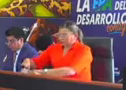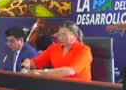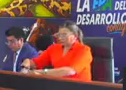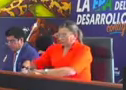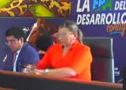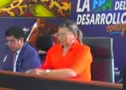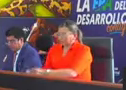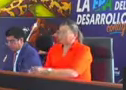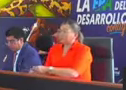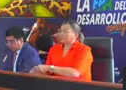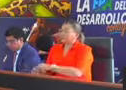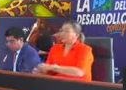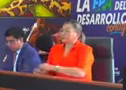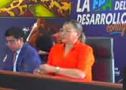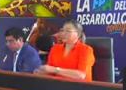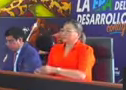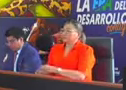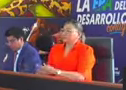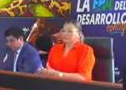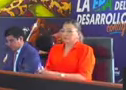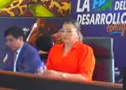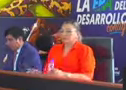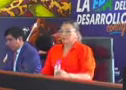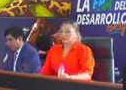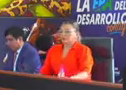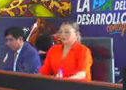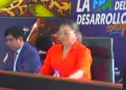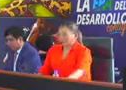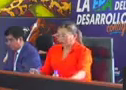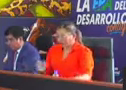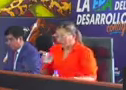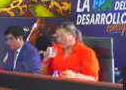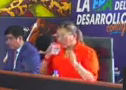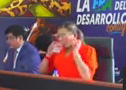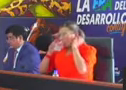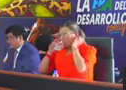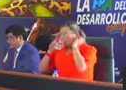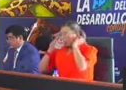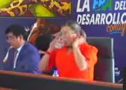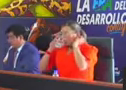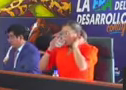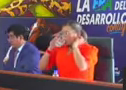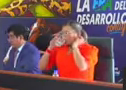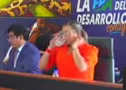2022 vigente para el 2023. Hasta ahí el sexto punto.